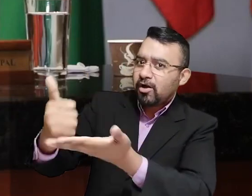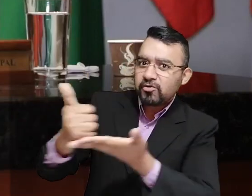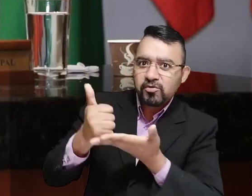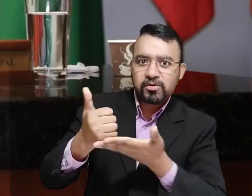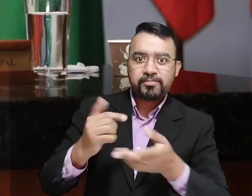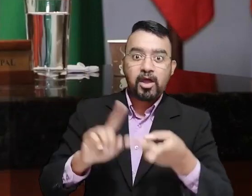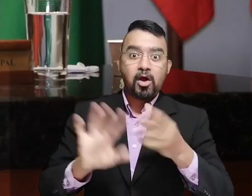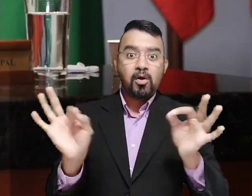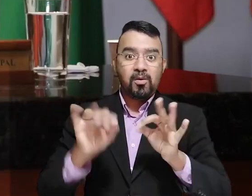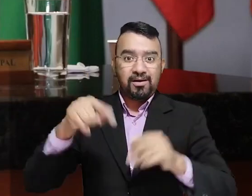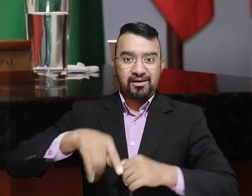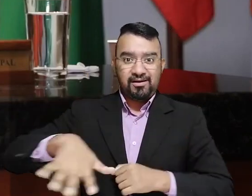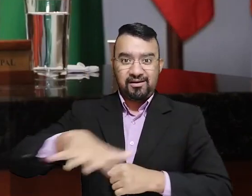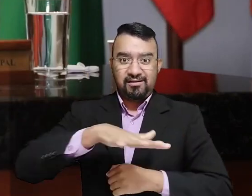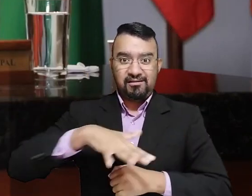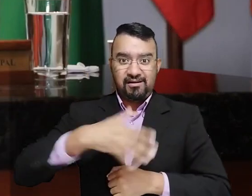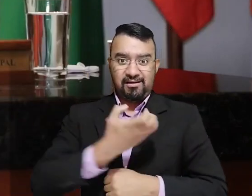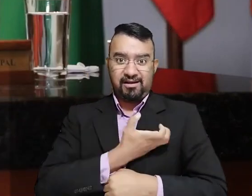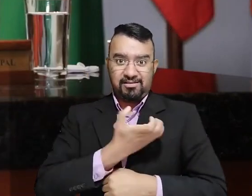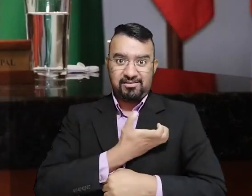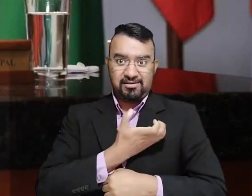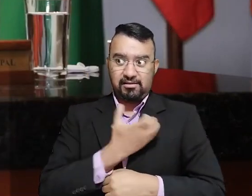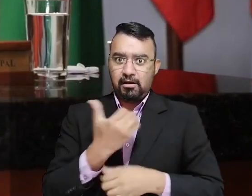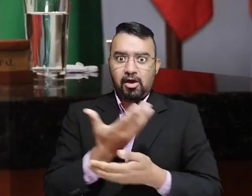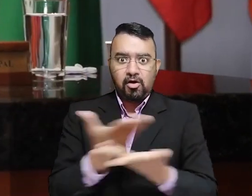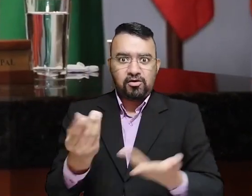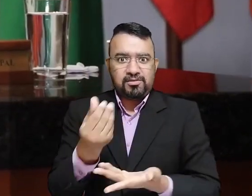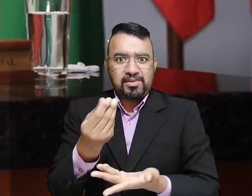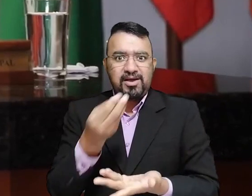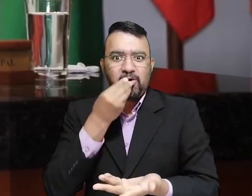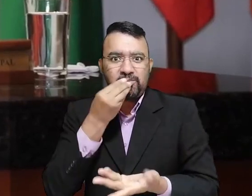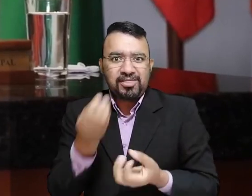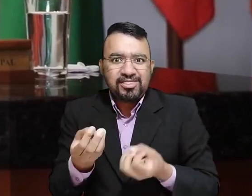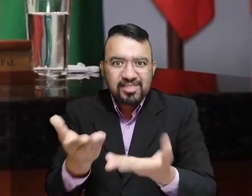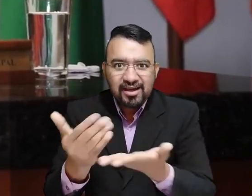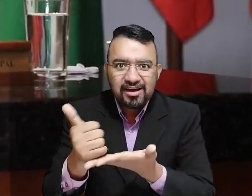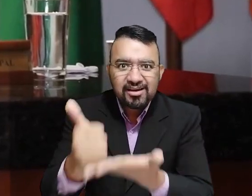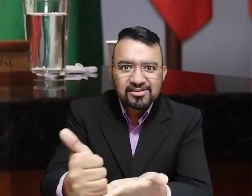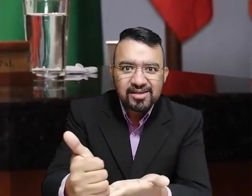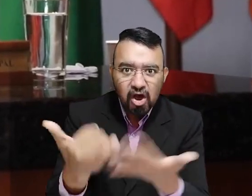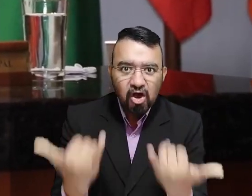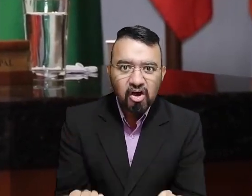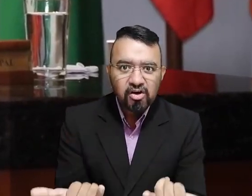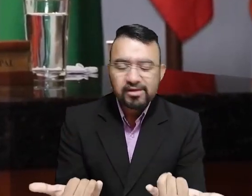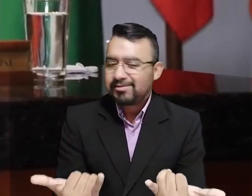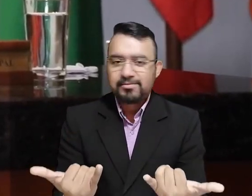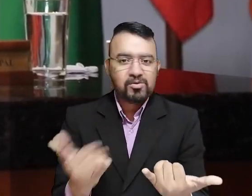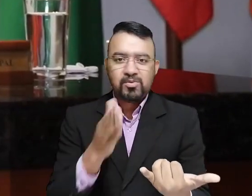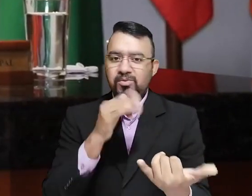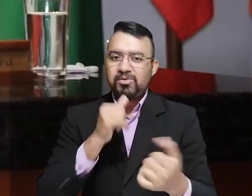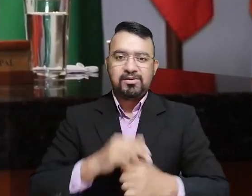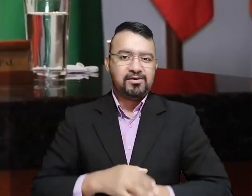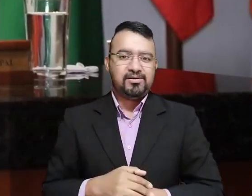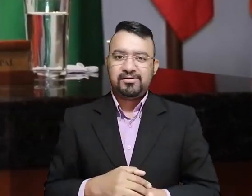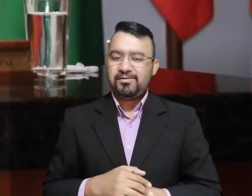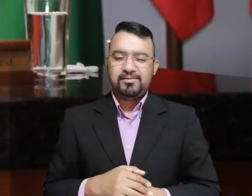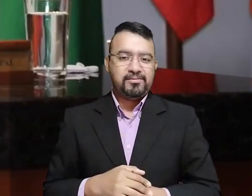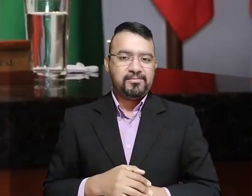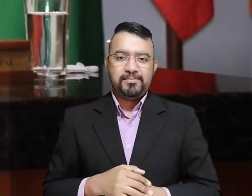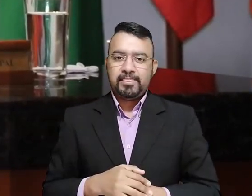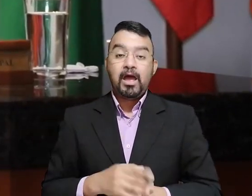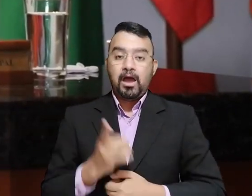del gobierno departamental tampoco. Nosotros el año inmediatamente anterior, como un ejemplo para Antioquia y para el